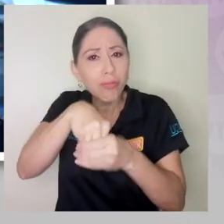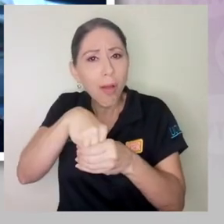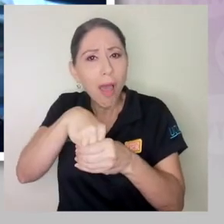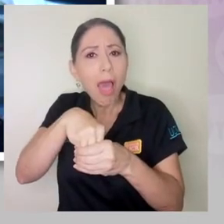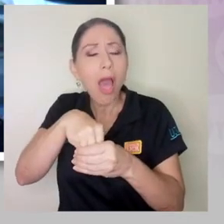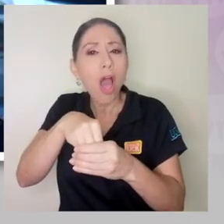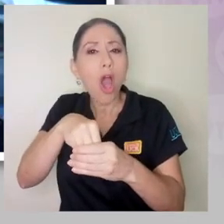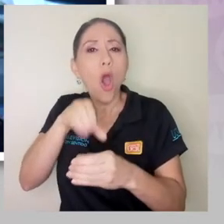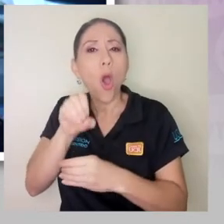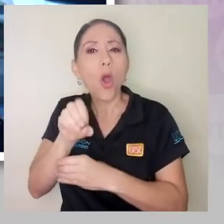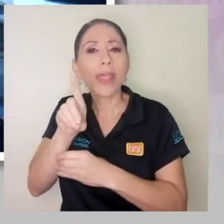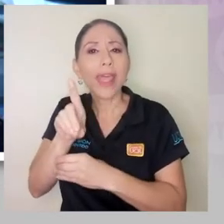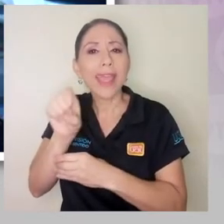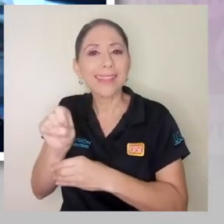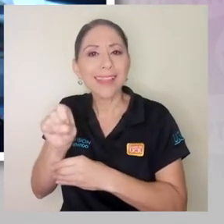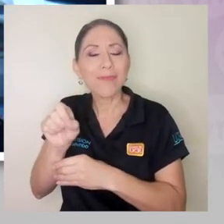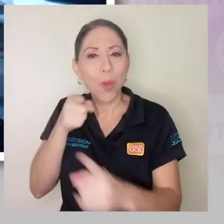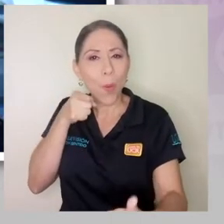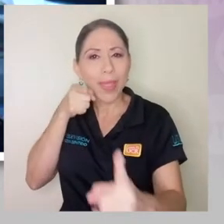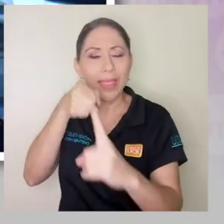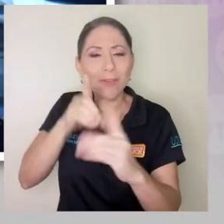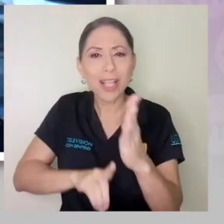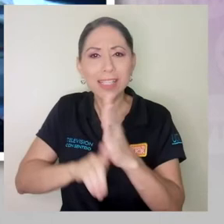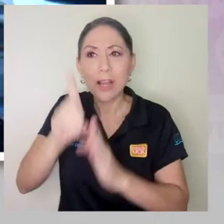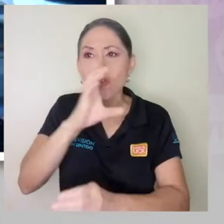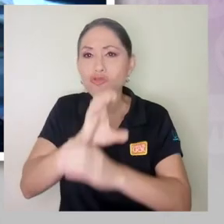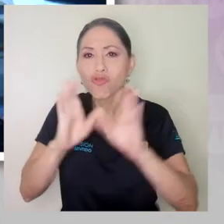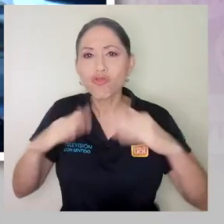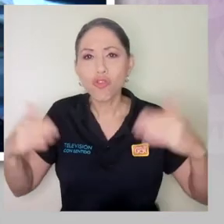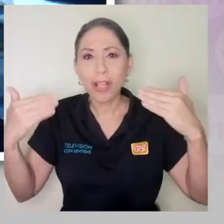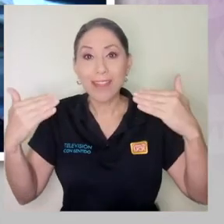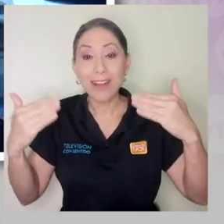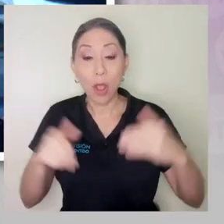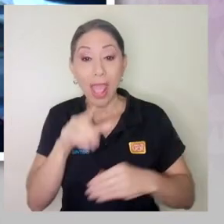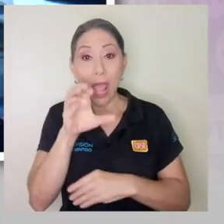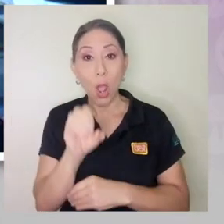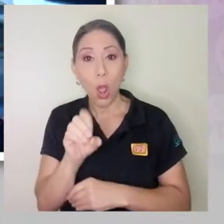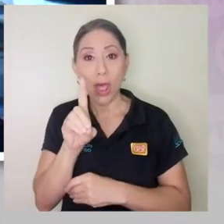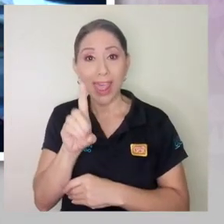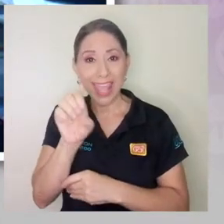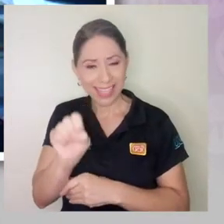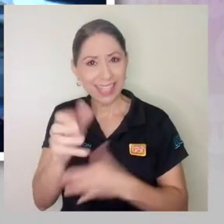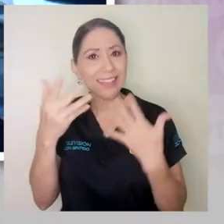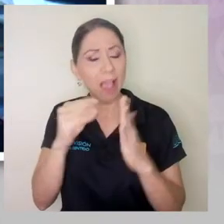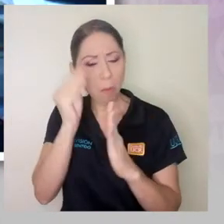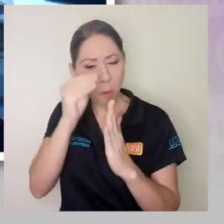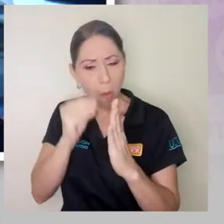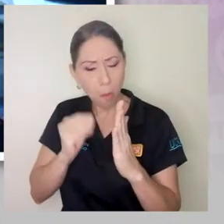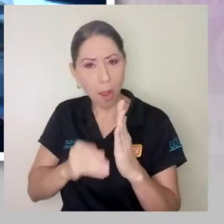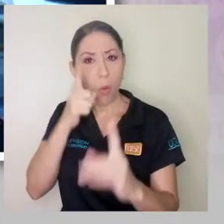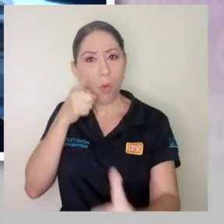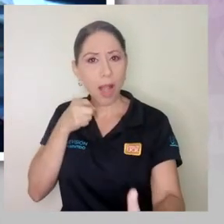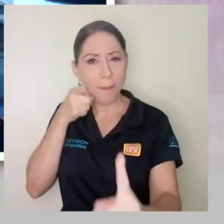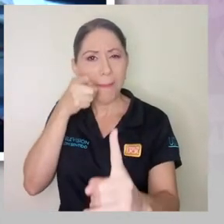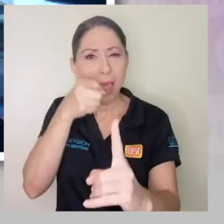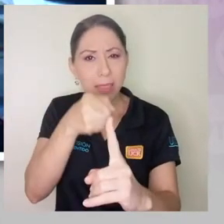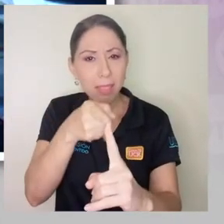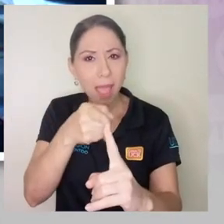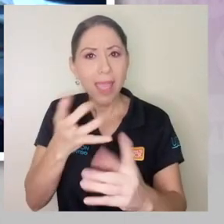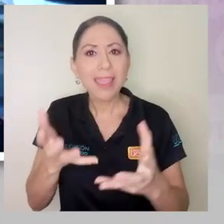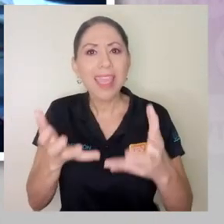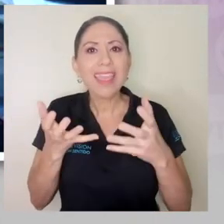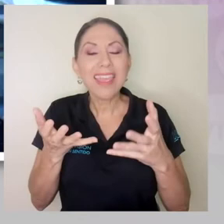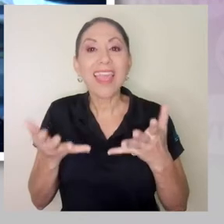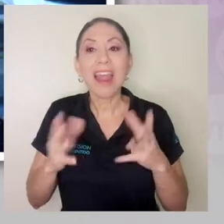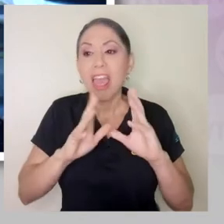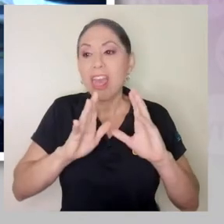Sostenible. Entonces, hay puntualmente una meta dentro de los Objetivos de Desarrollo Sostenible que buscan disminuir a la mitad el